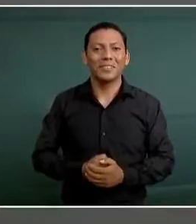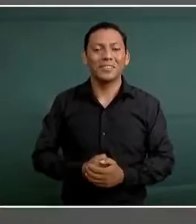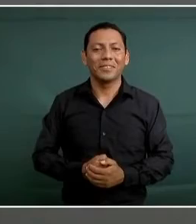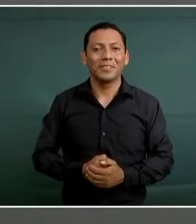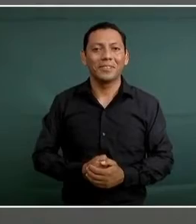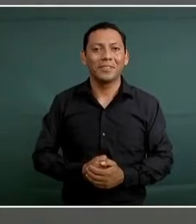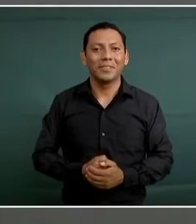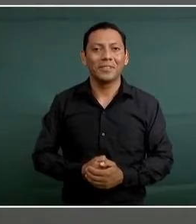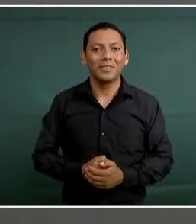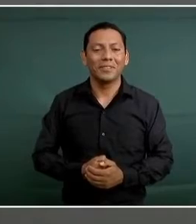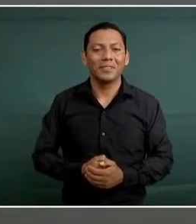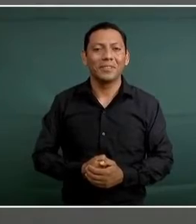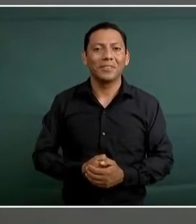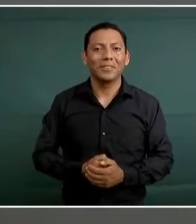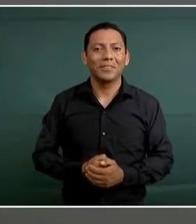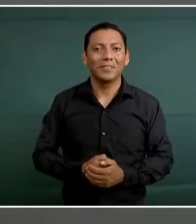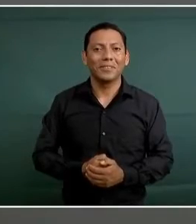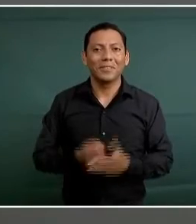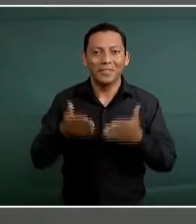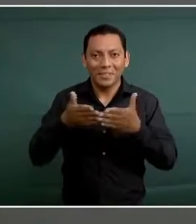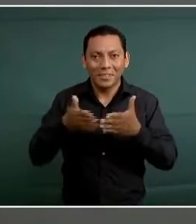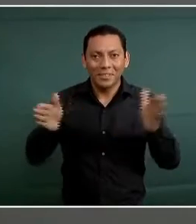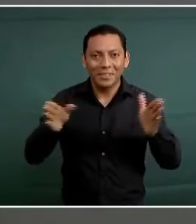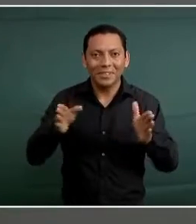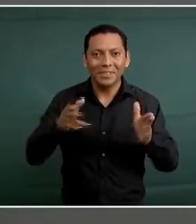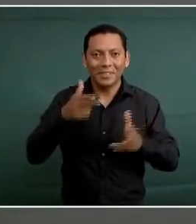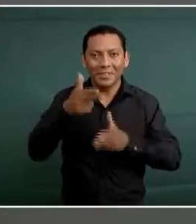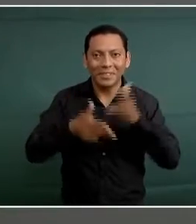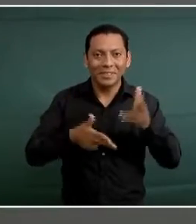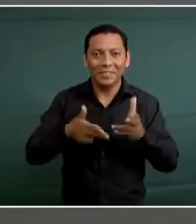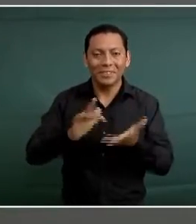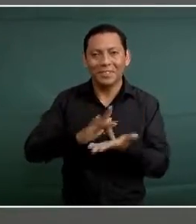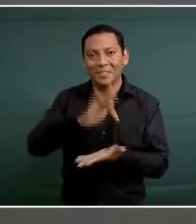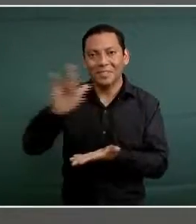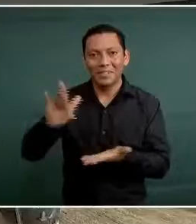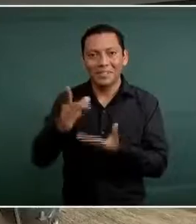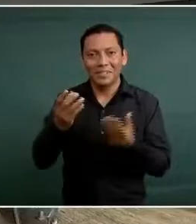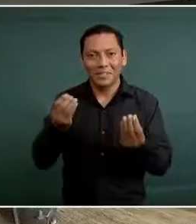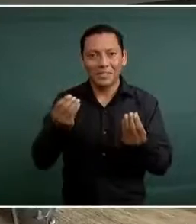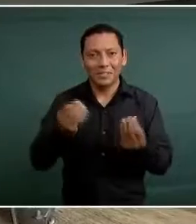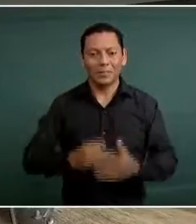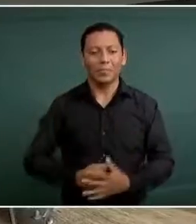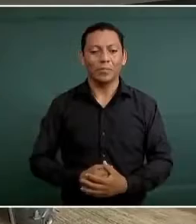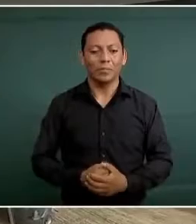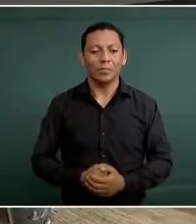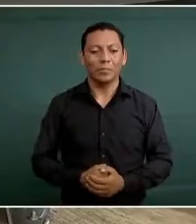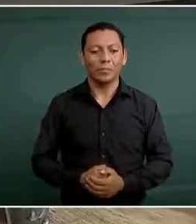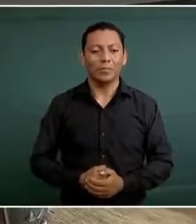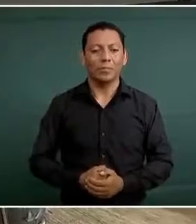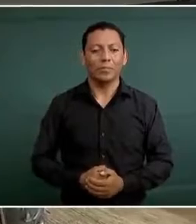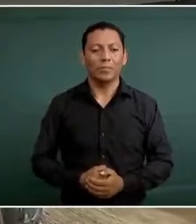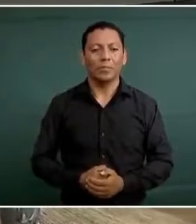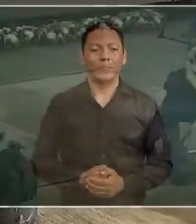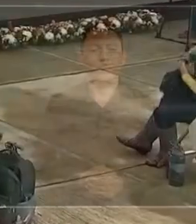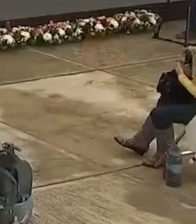el banderazo del tren muchas gracias gracias gracias gracias